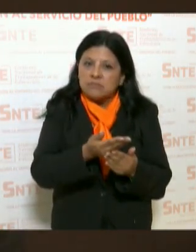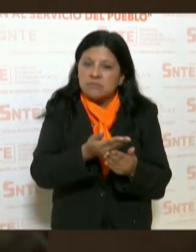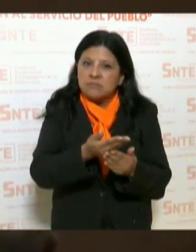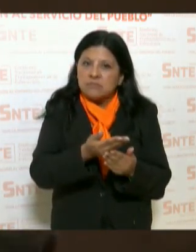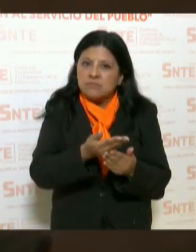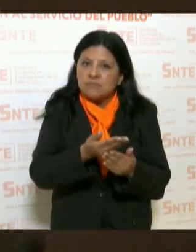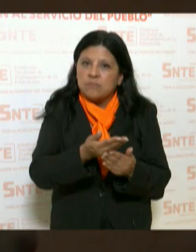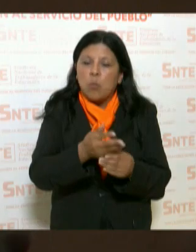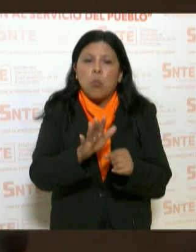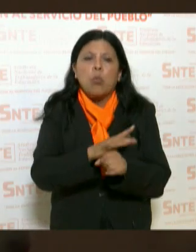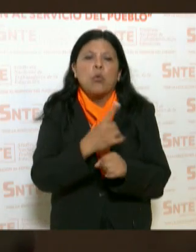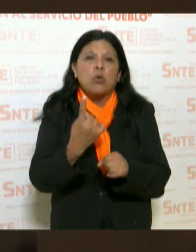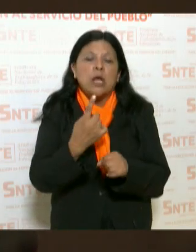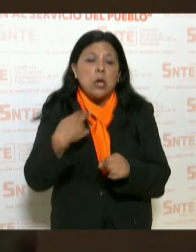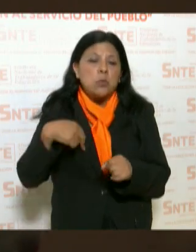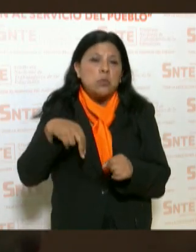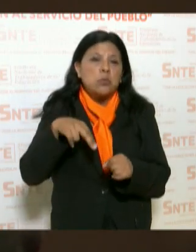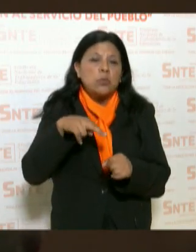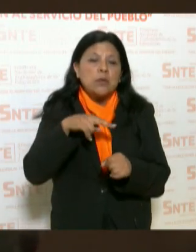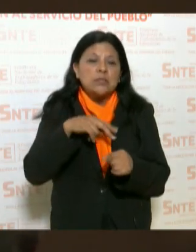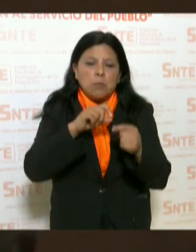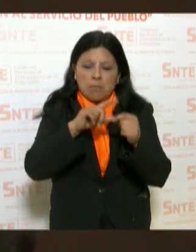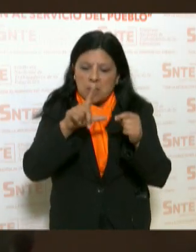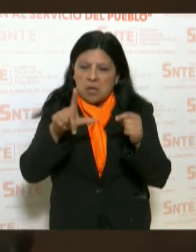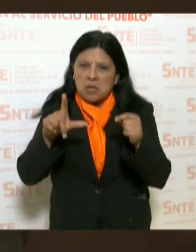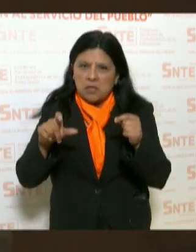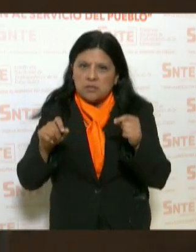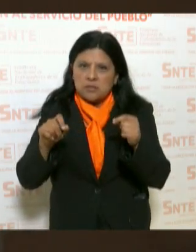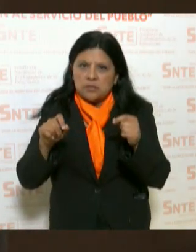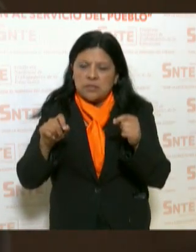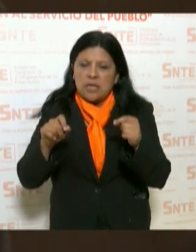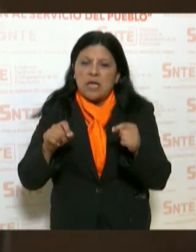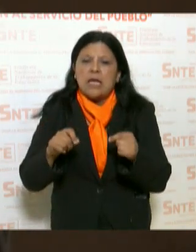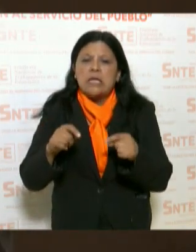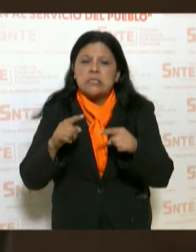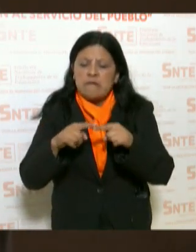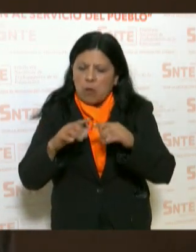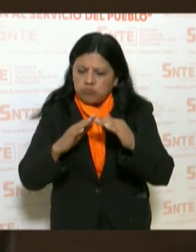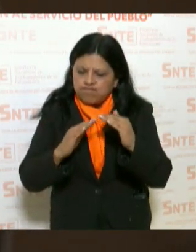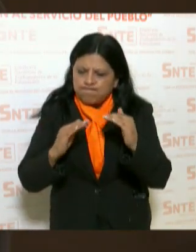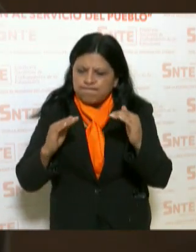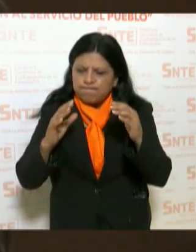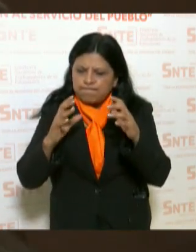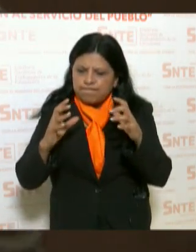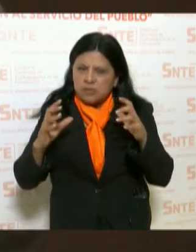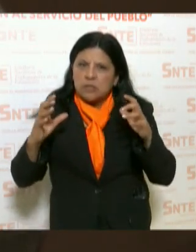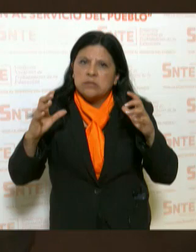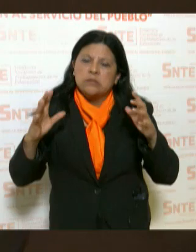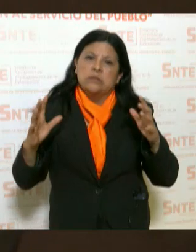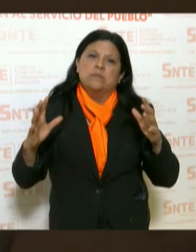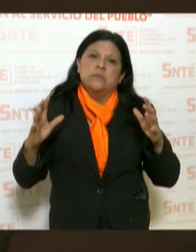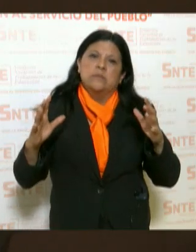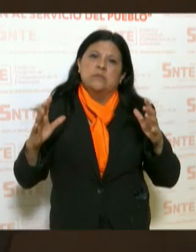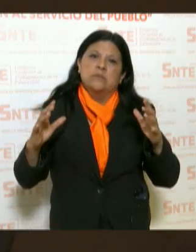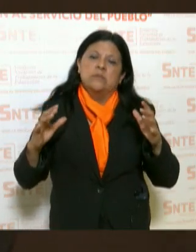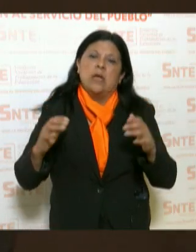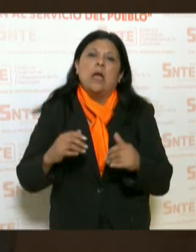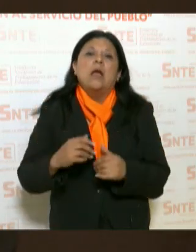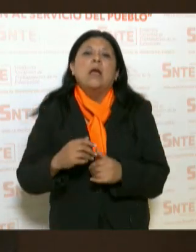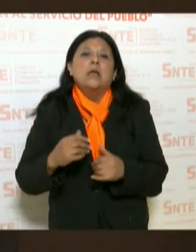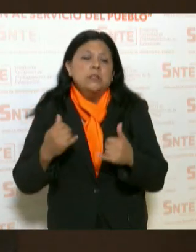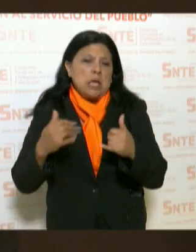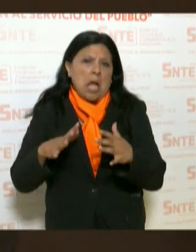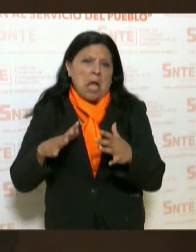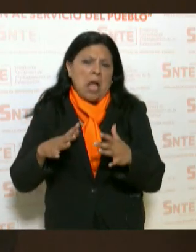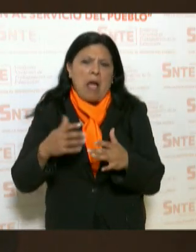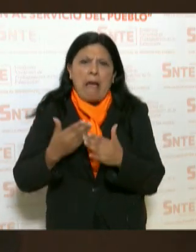Nuestro país está creciendo en lo económico, estamos saliendo de la crisis, sobre todo de